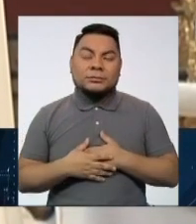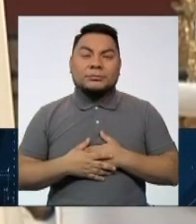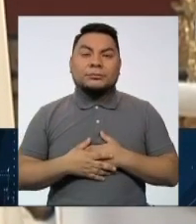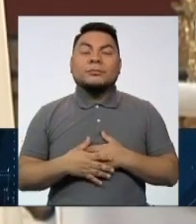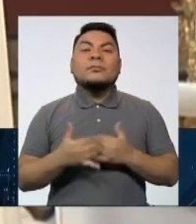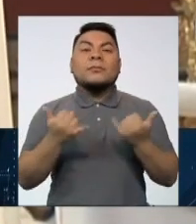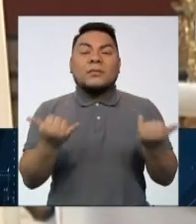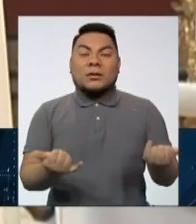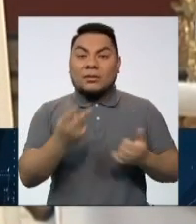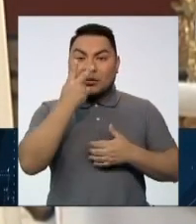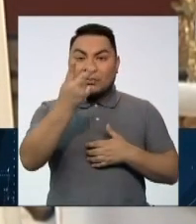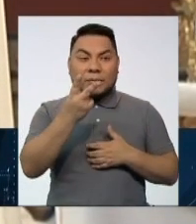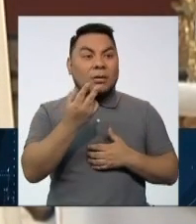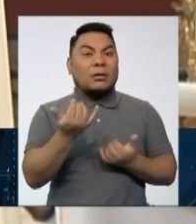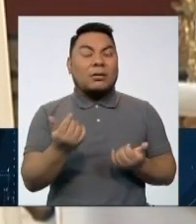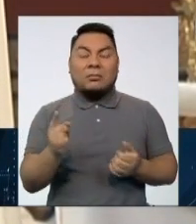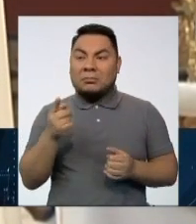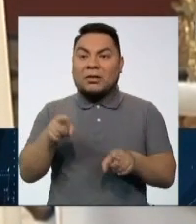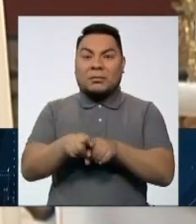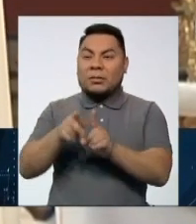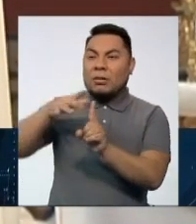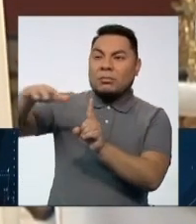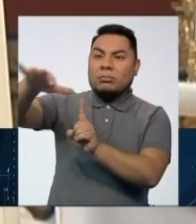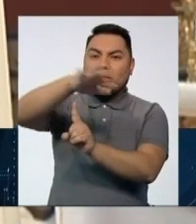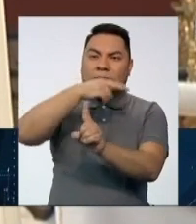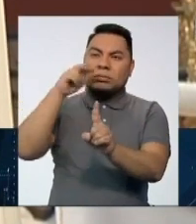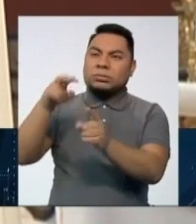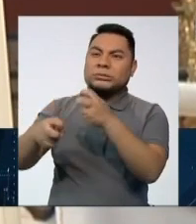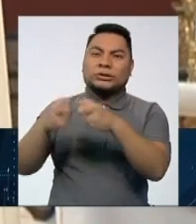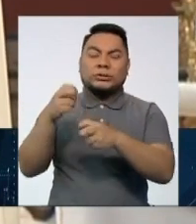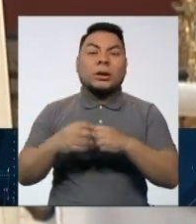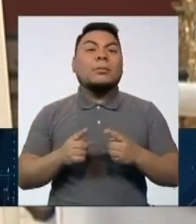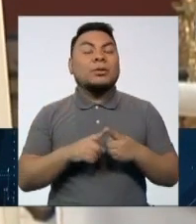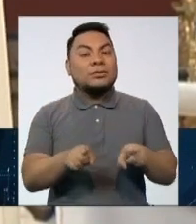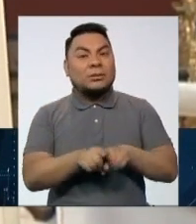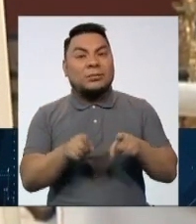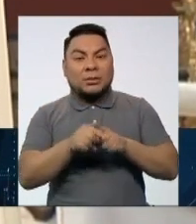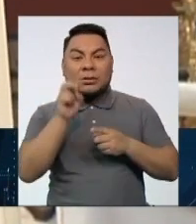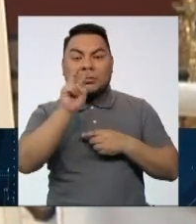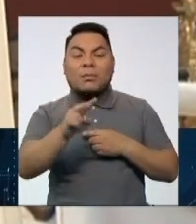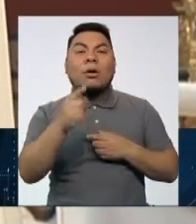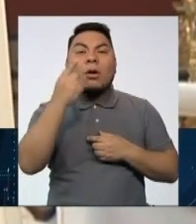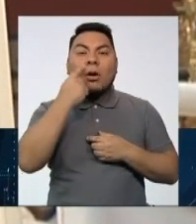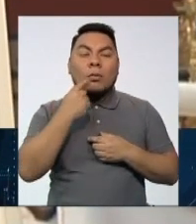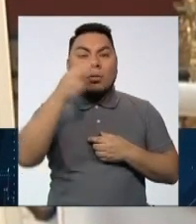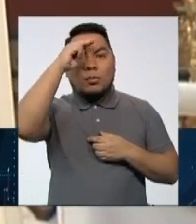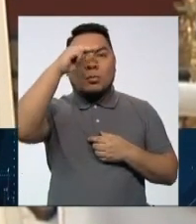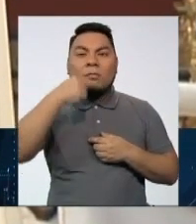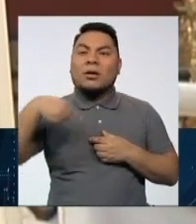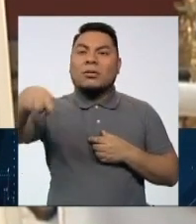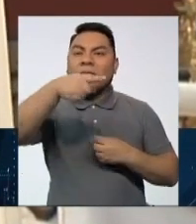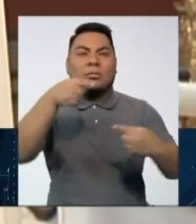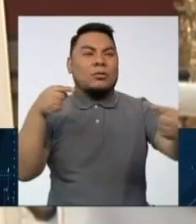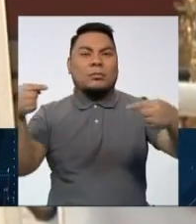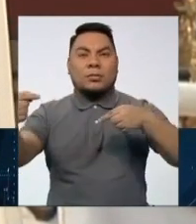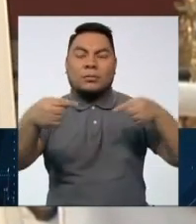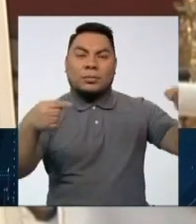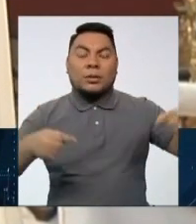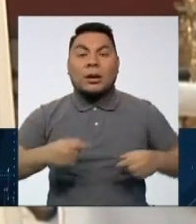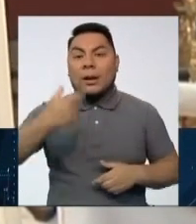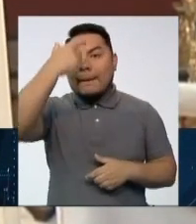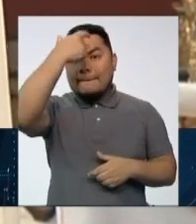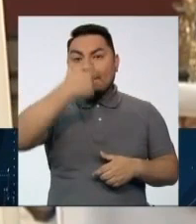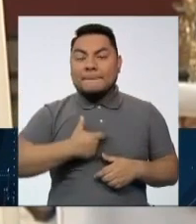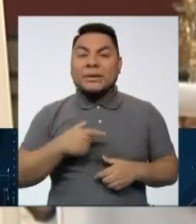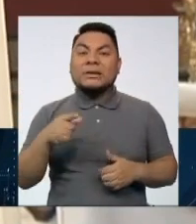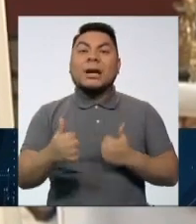Lo vemos en el ambiente, pero sobre todo lo vemos en el hombre. La persona humana está